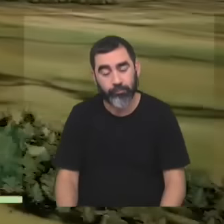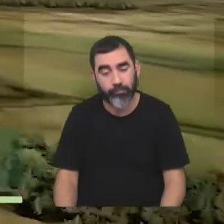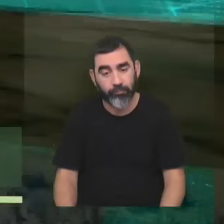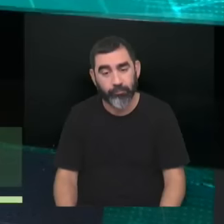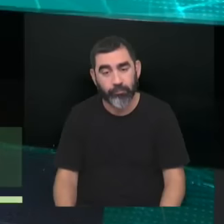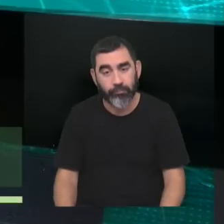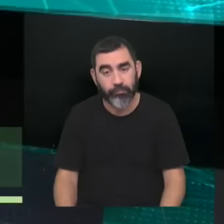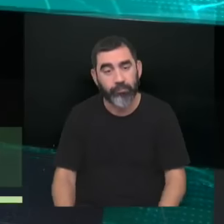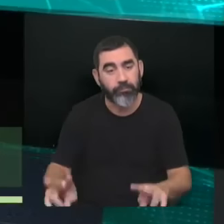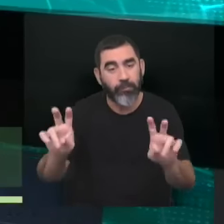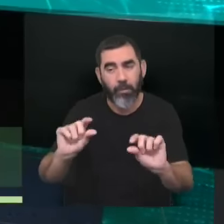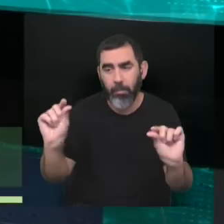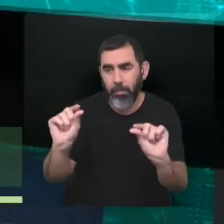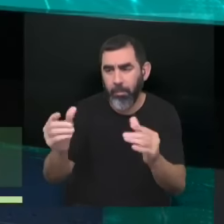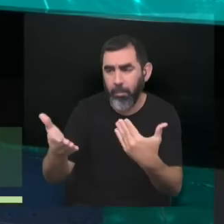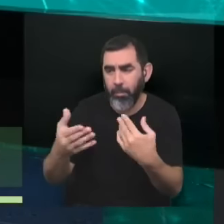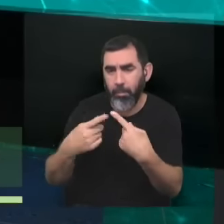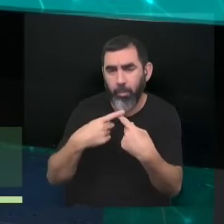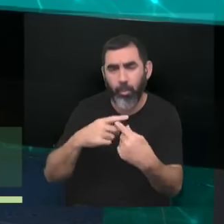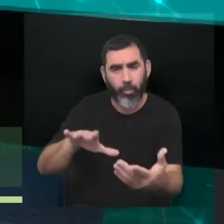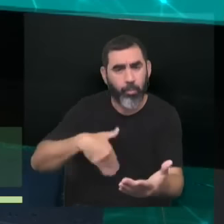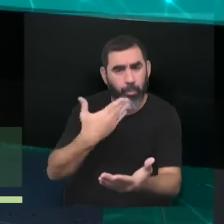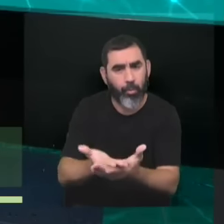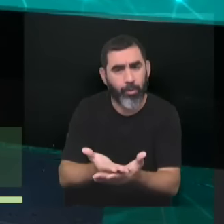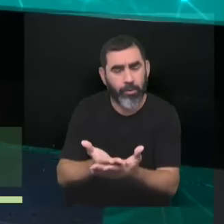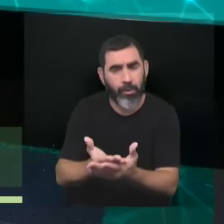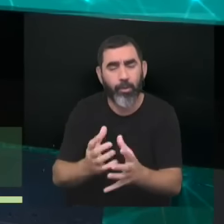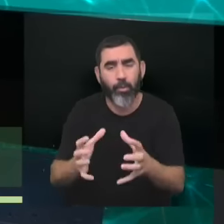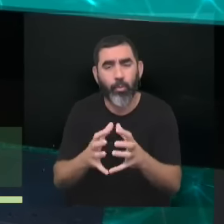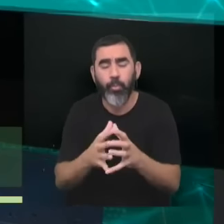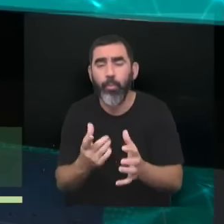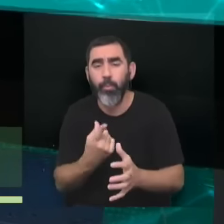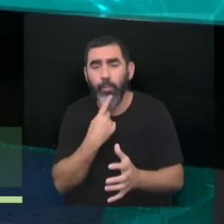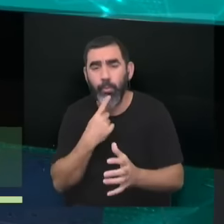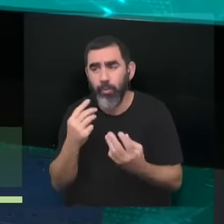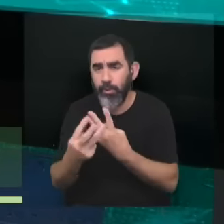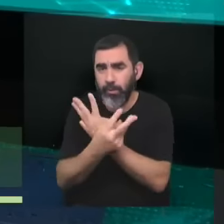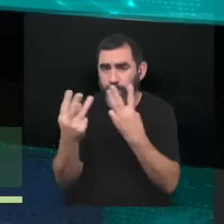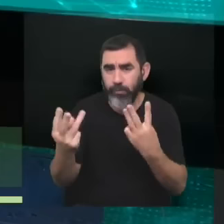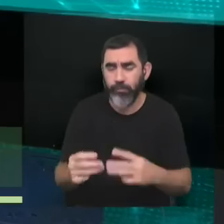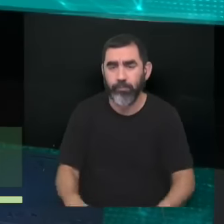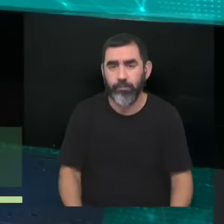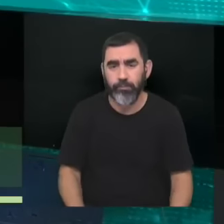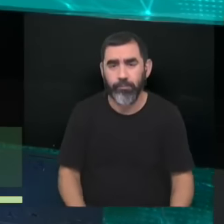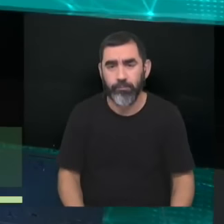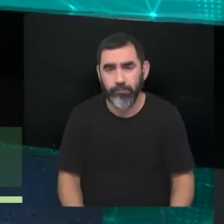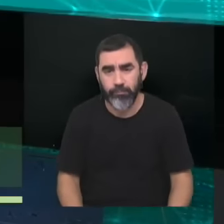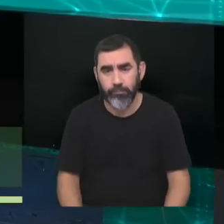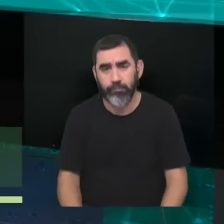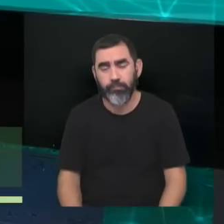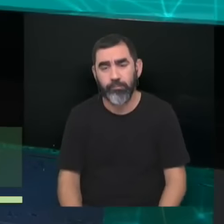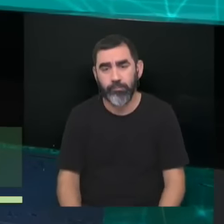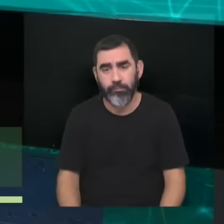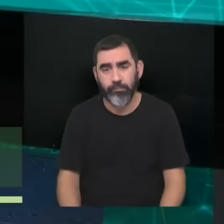claro un tema que está poco presente digamos en las propuestas de todos los partidos políticos en general no totalmente